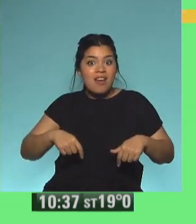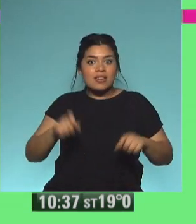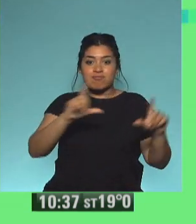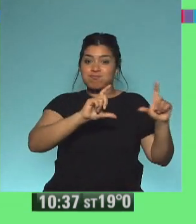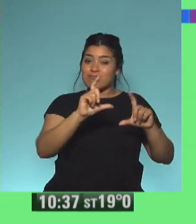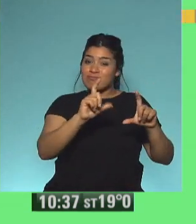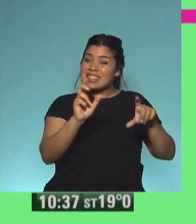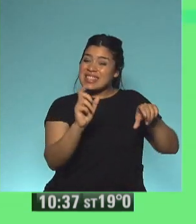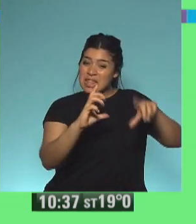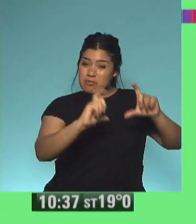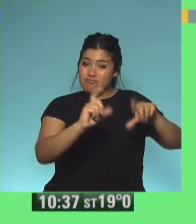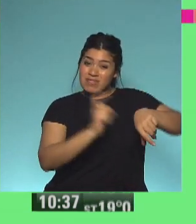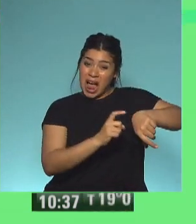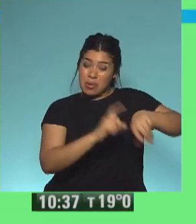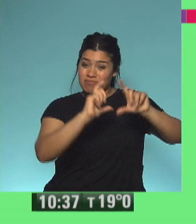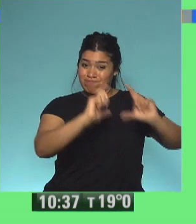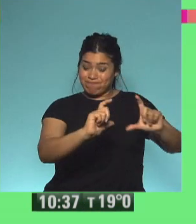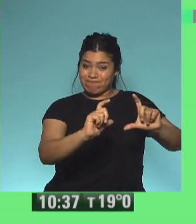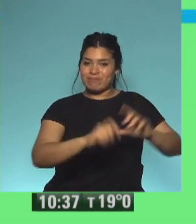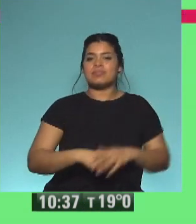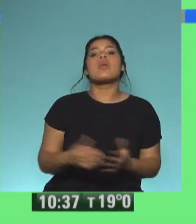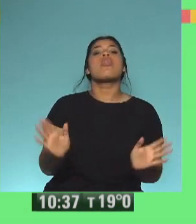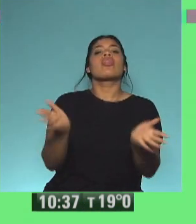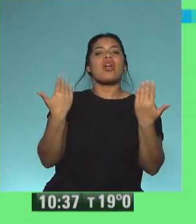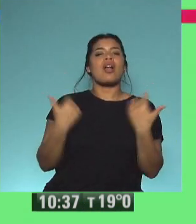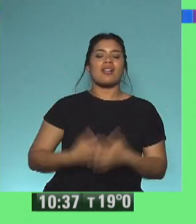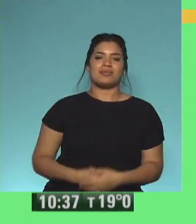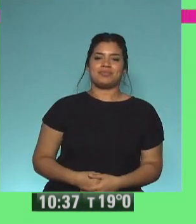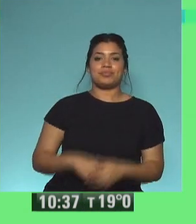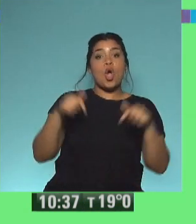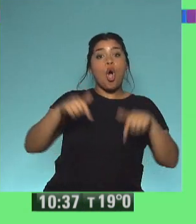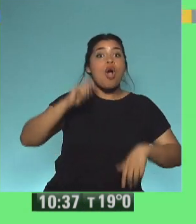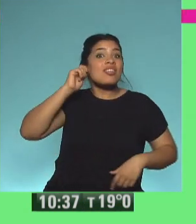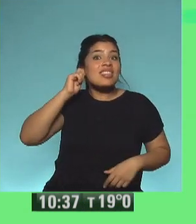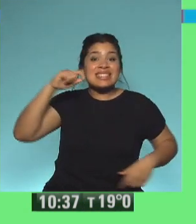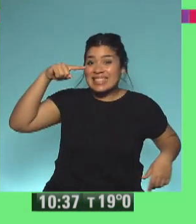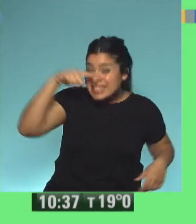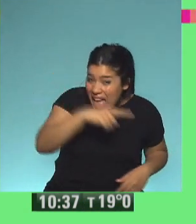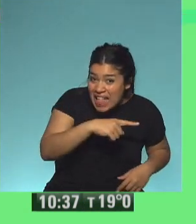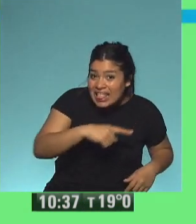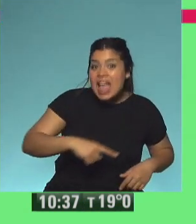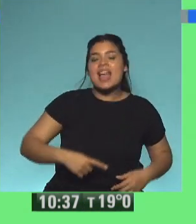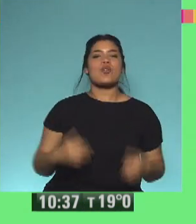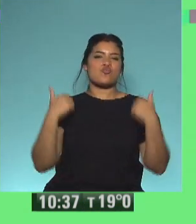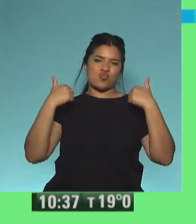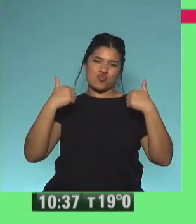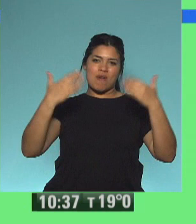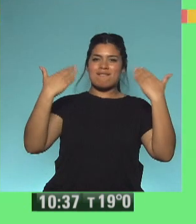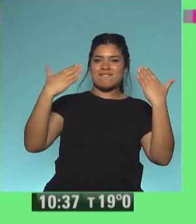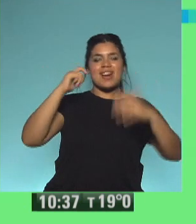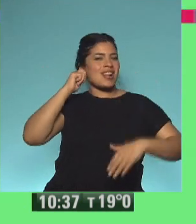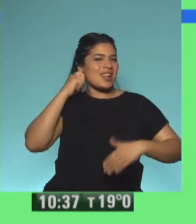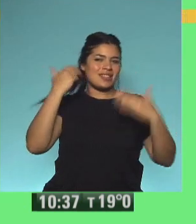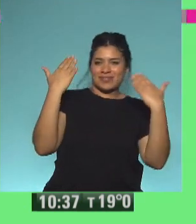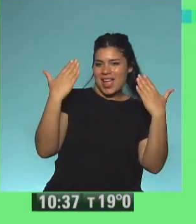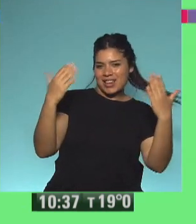Maga, los pasos de Emi, el stop, todo. ¡Arriba, Victoria! Hoy cumplo 7, dice Amparo. Que los cumplas feliz, que